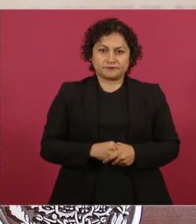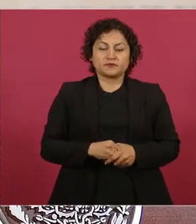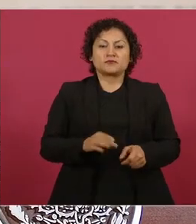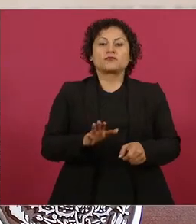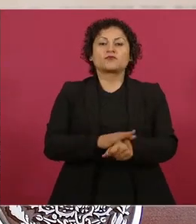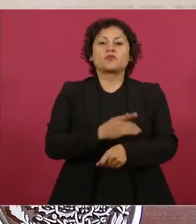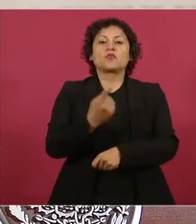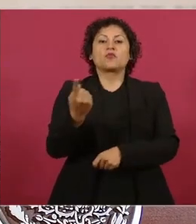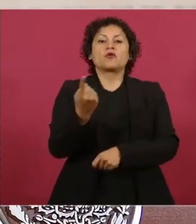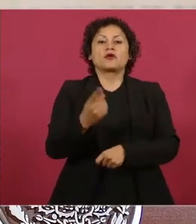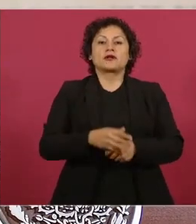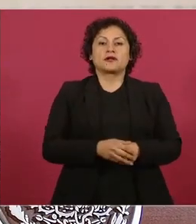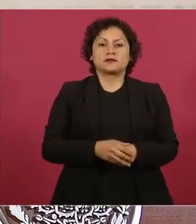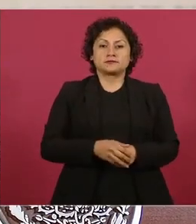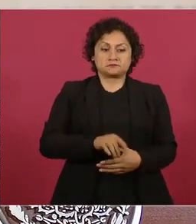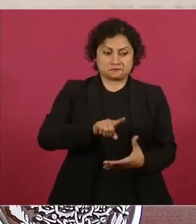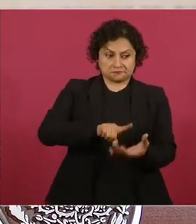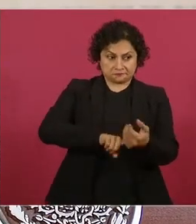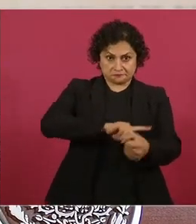la está impulsando